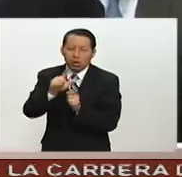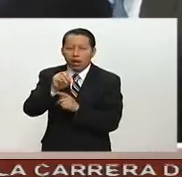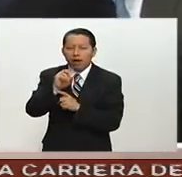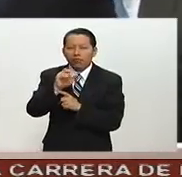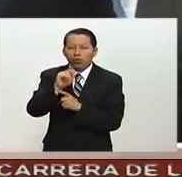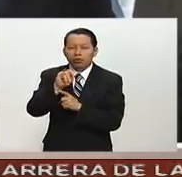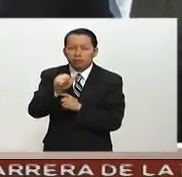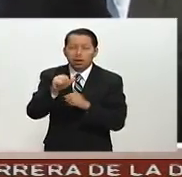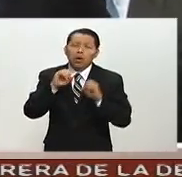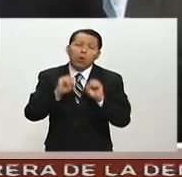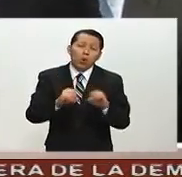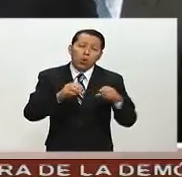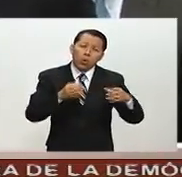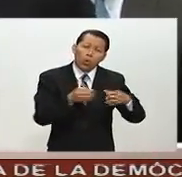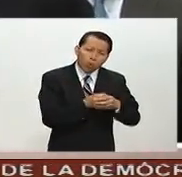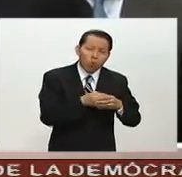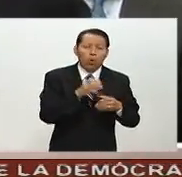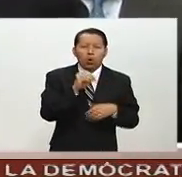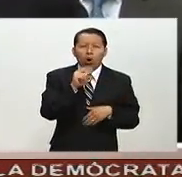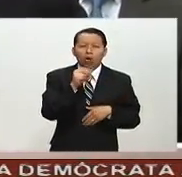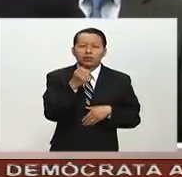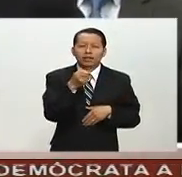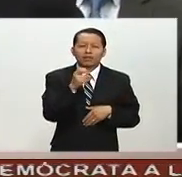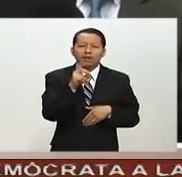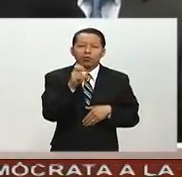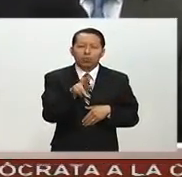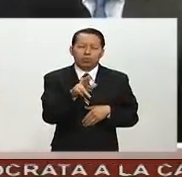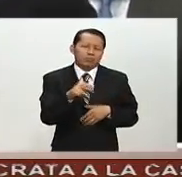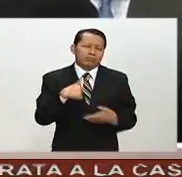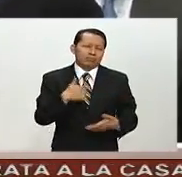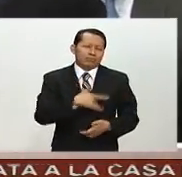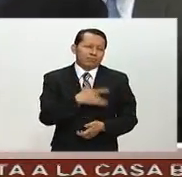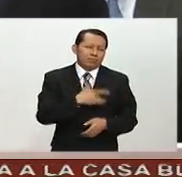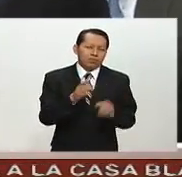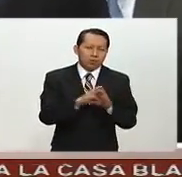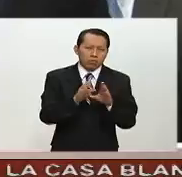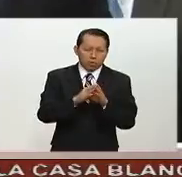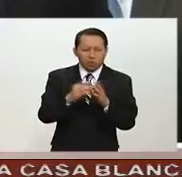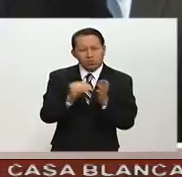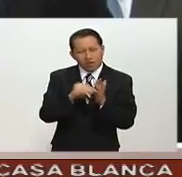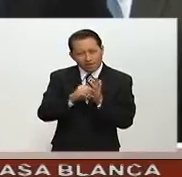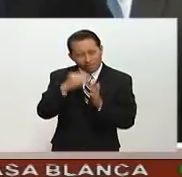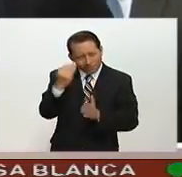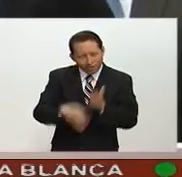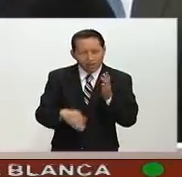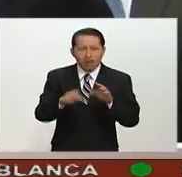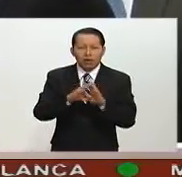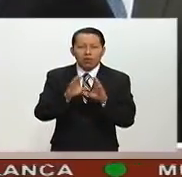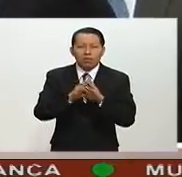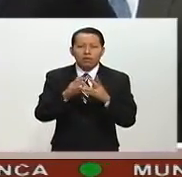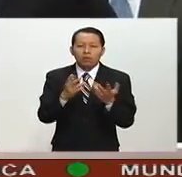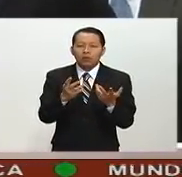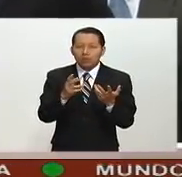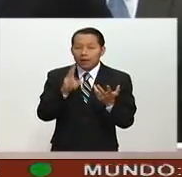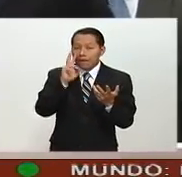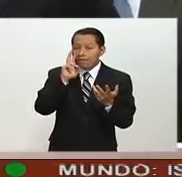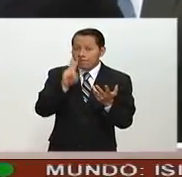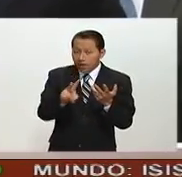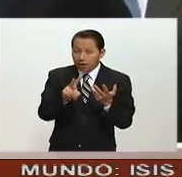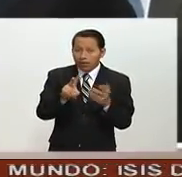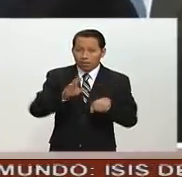del Partido Conservador. De cualquier manera, me parece que todavía estamos lejos de leer o ver